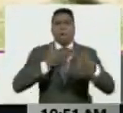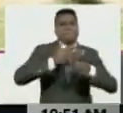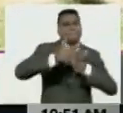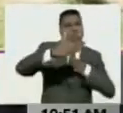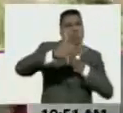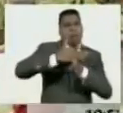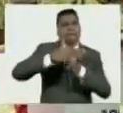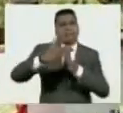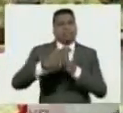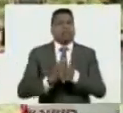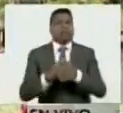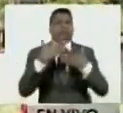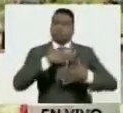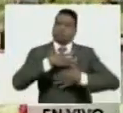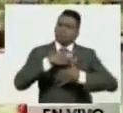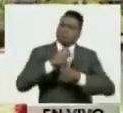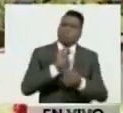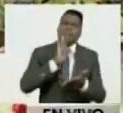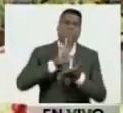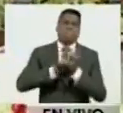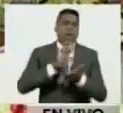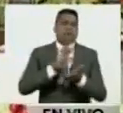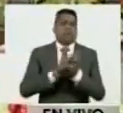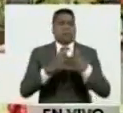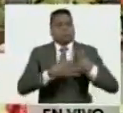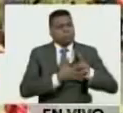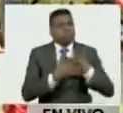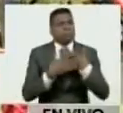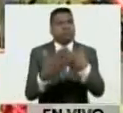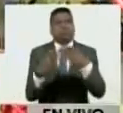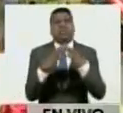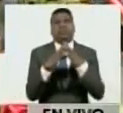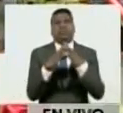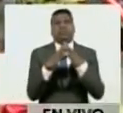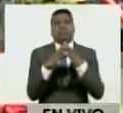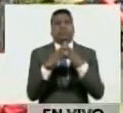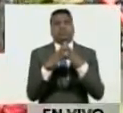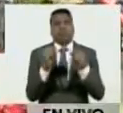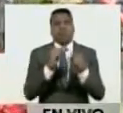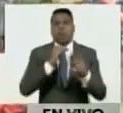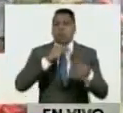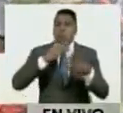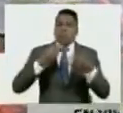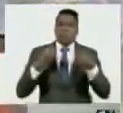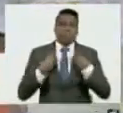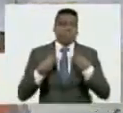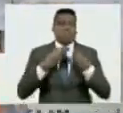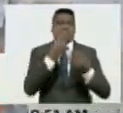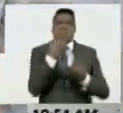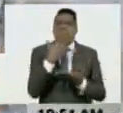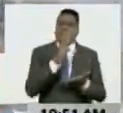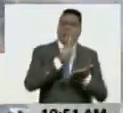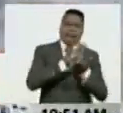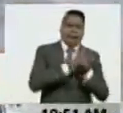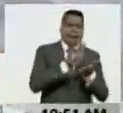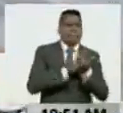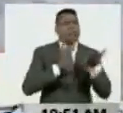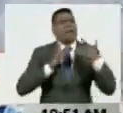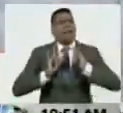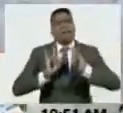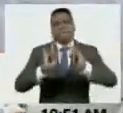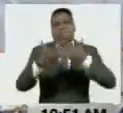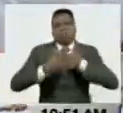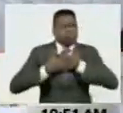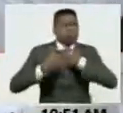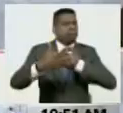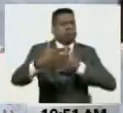de la sana convivencia, de la solidaridad, de la tolerancia, de la convivencia solidaria, del amor que debemos tener siempre todos